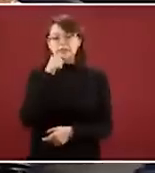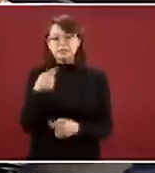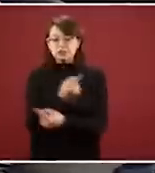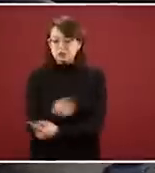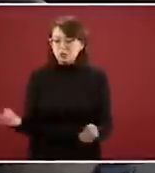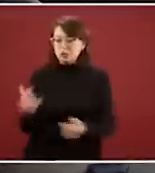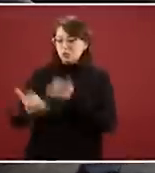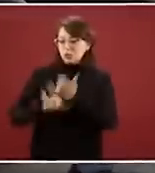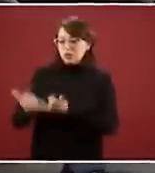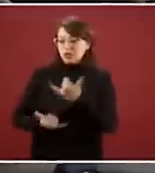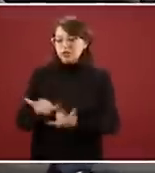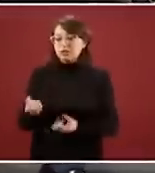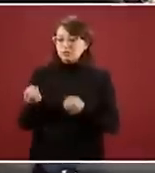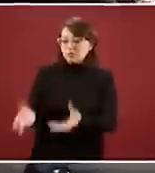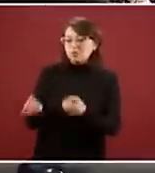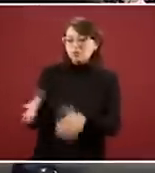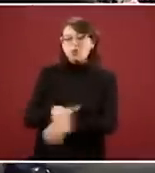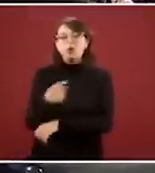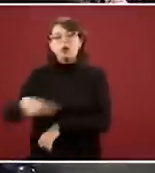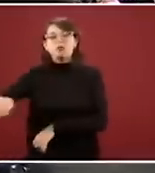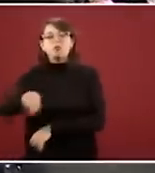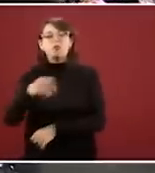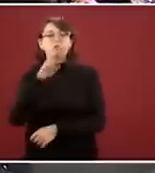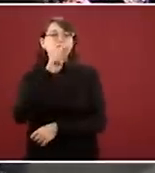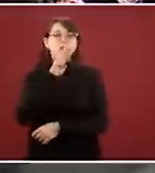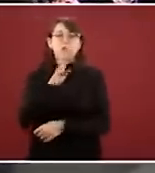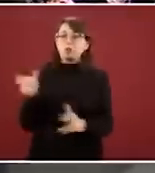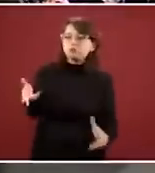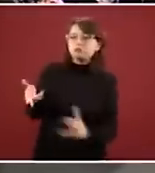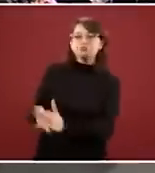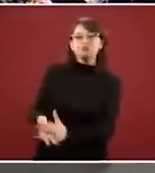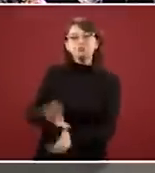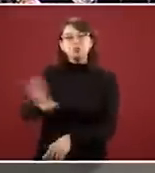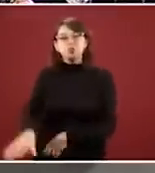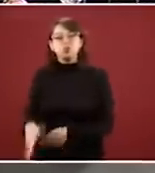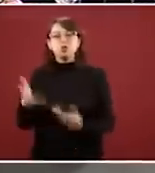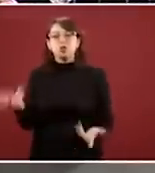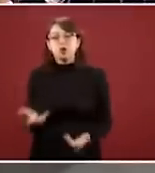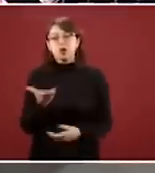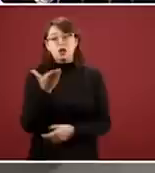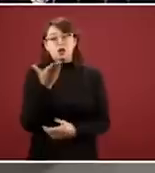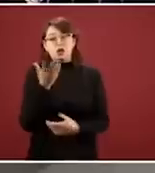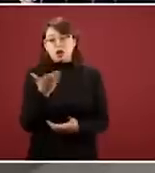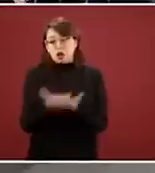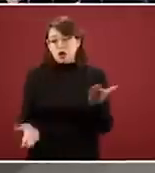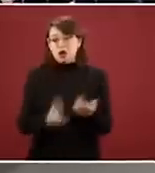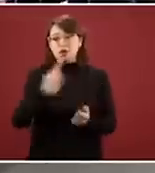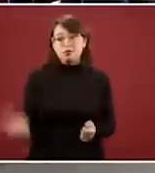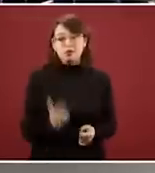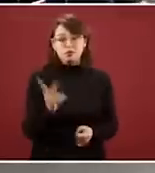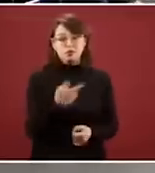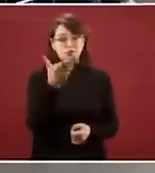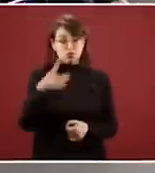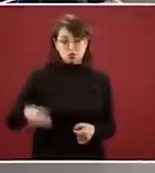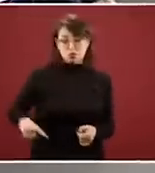feminicidio. ¿Su gobierno tiene algún plan, algún proyecto para apoyar a las familias y a estos niños y niñas